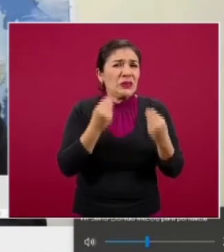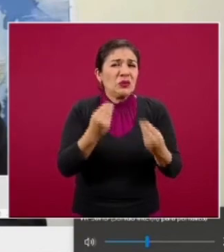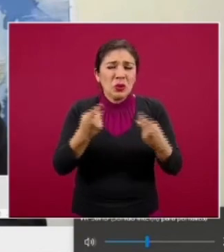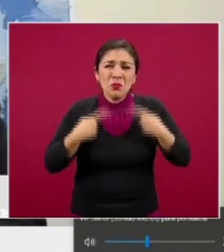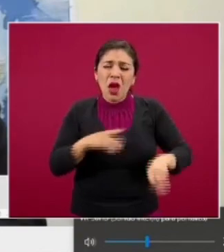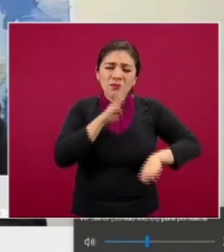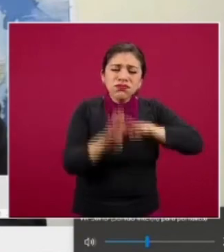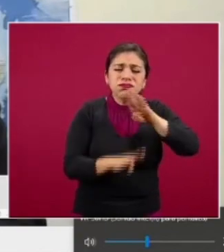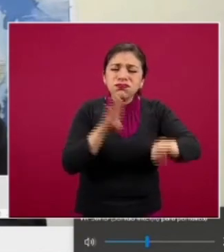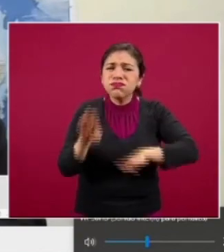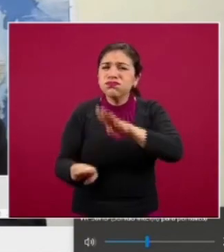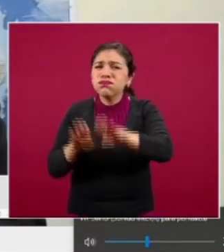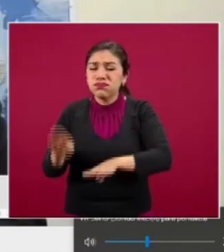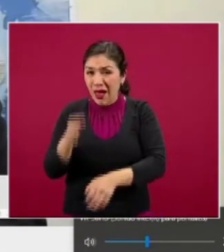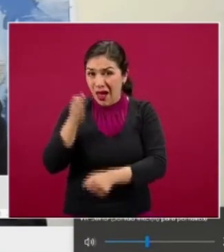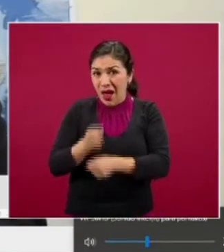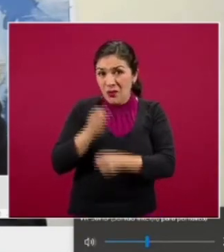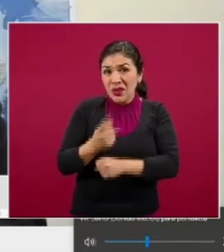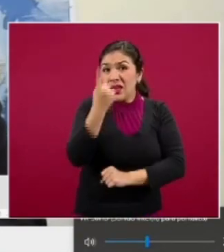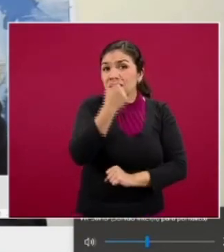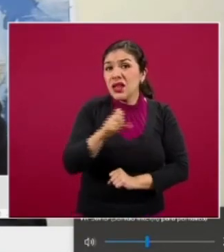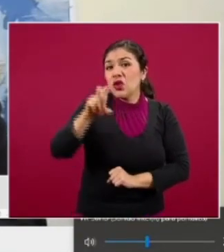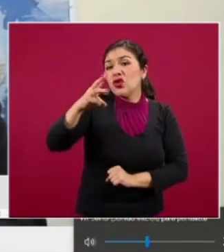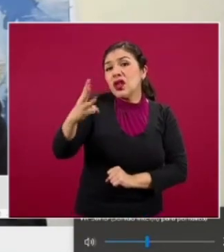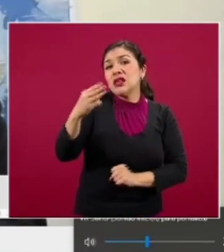las defunciones. En este momento,